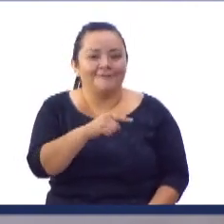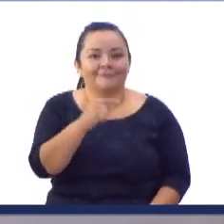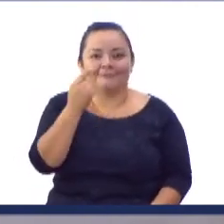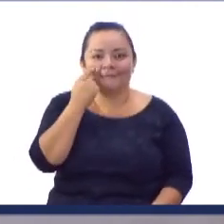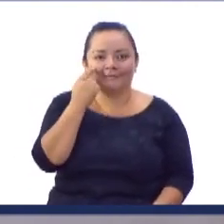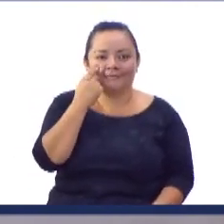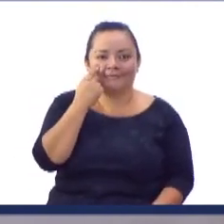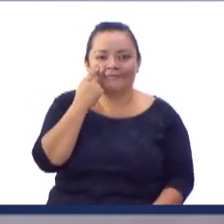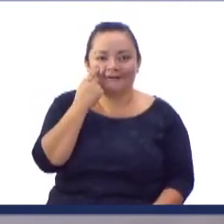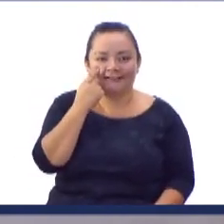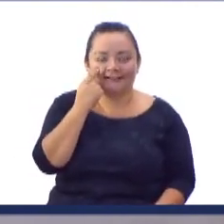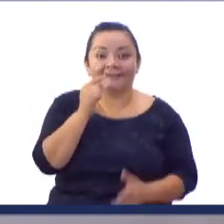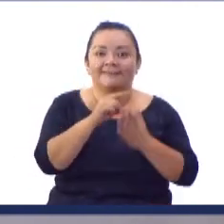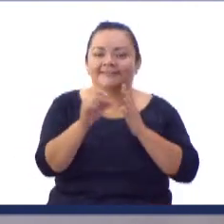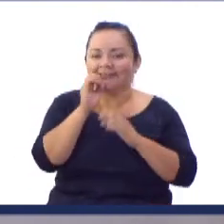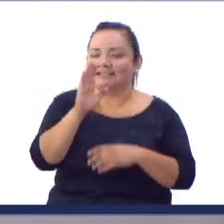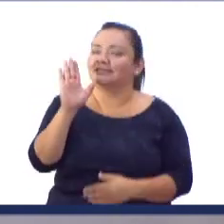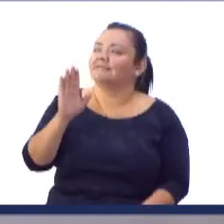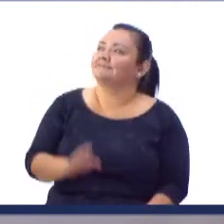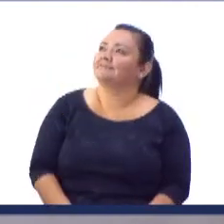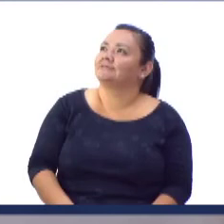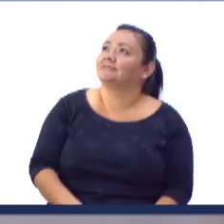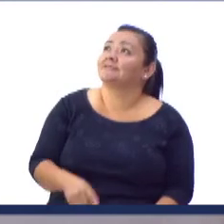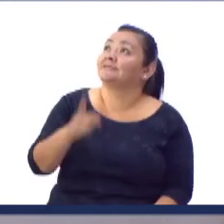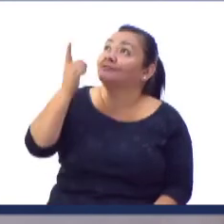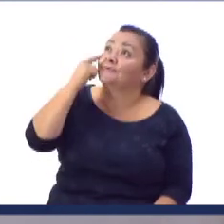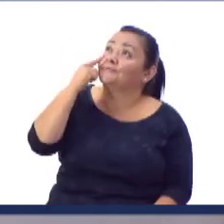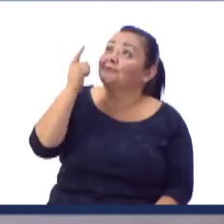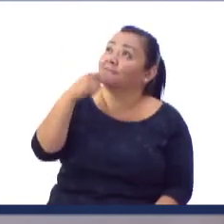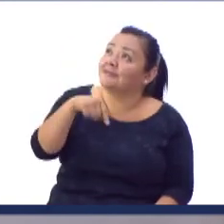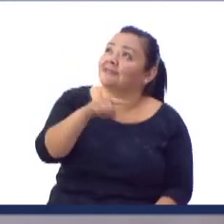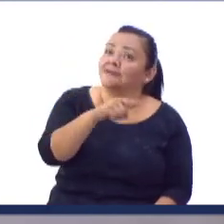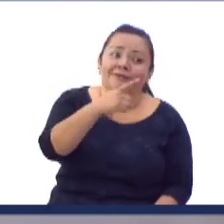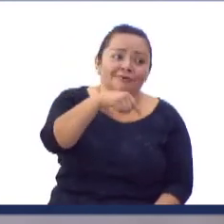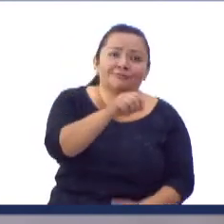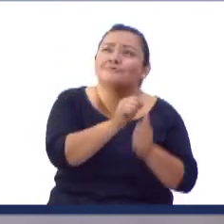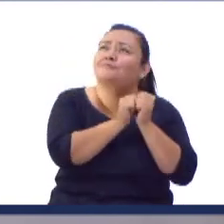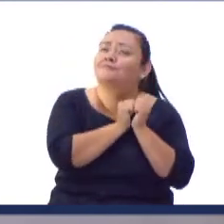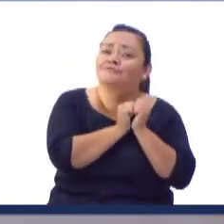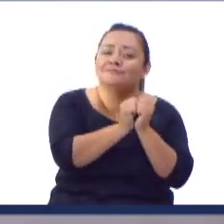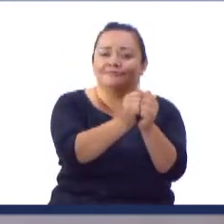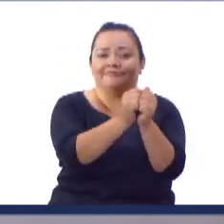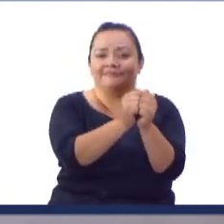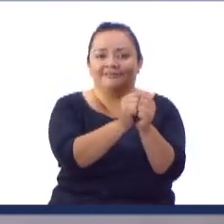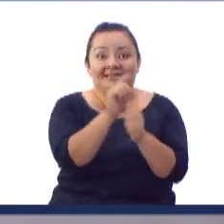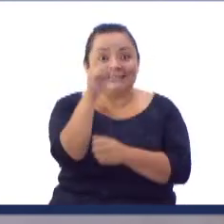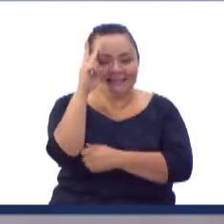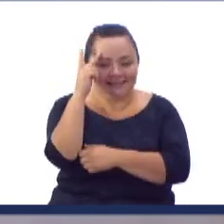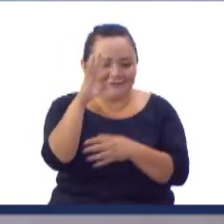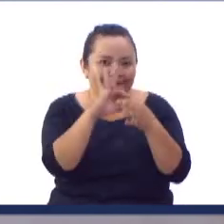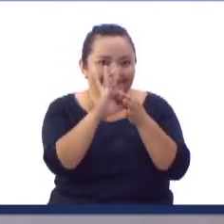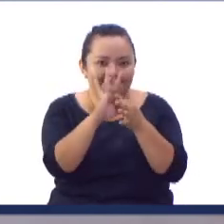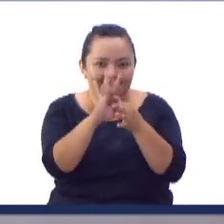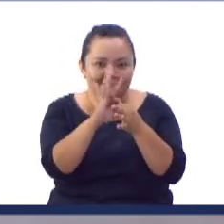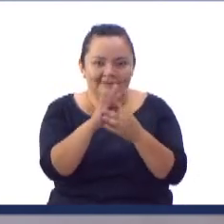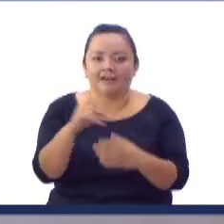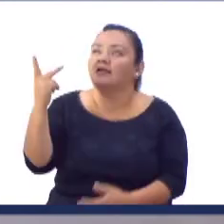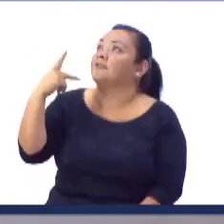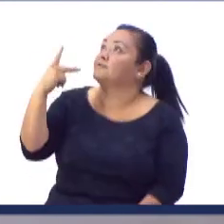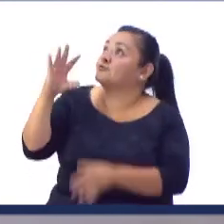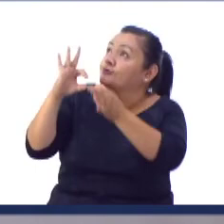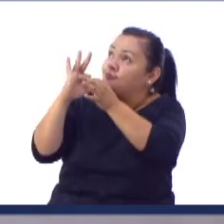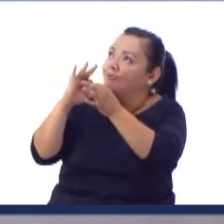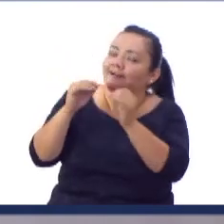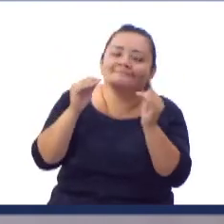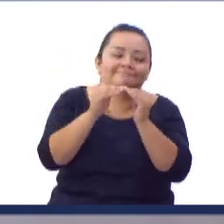guárdalos en tu nombre para que sean uno miren lo que está buscando es una unidad así como nosotros es